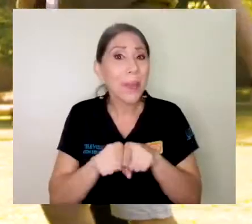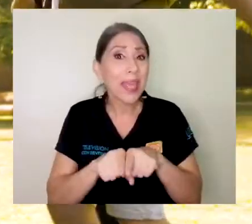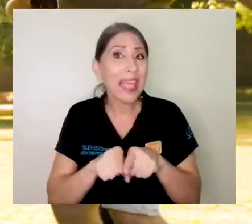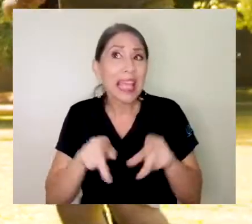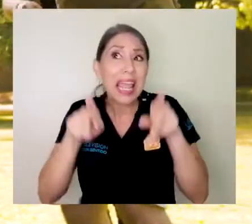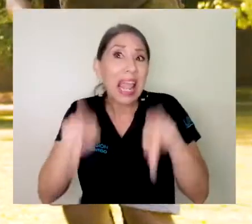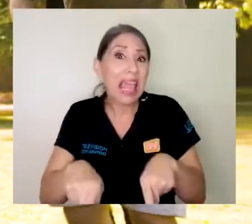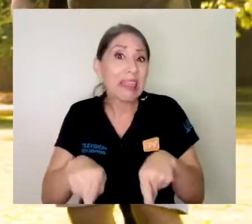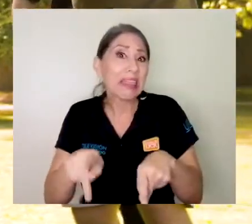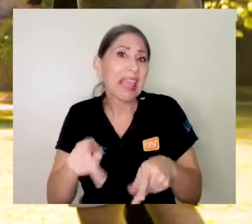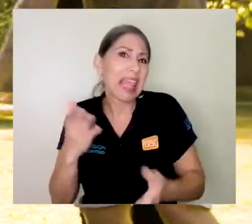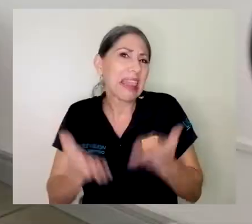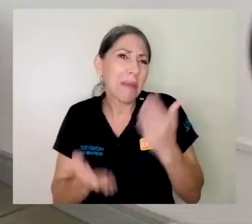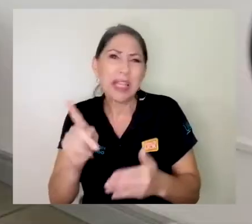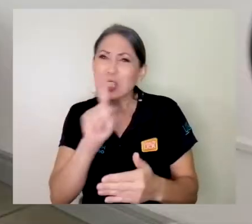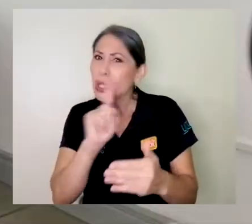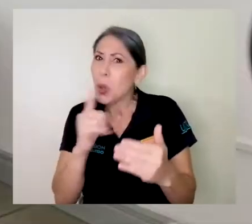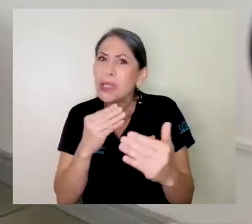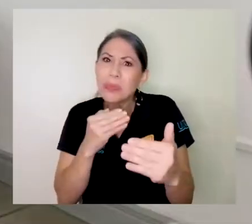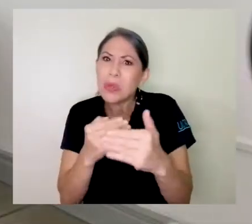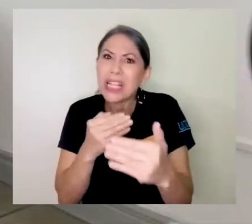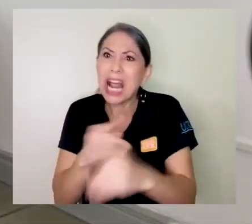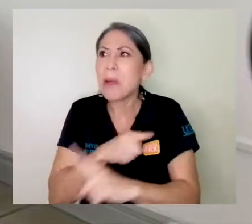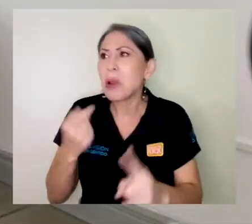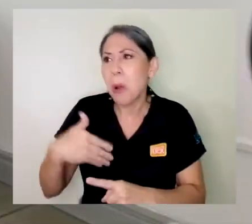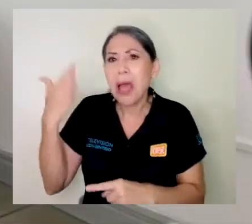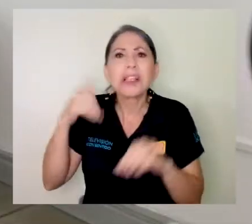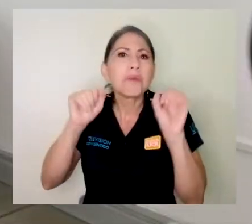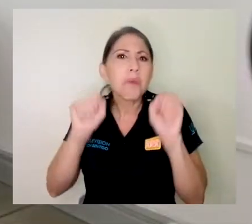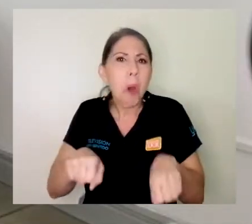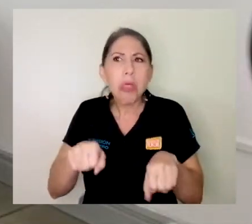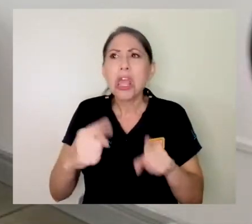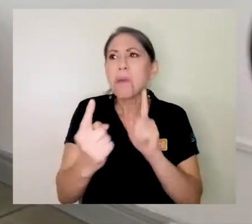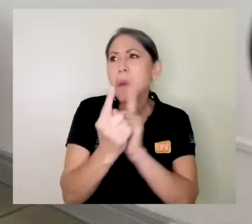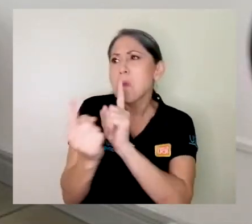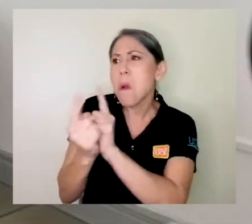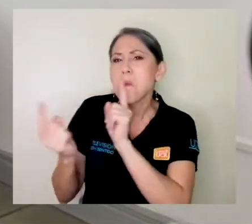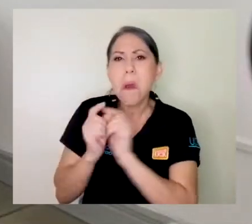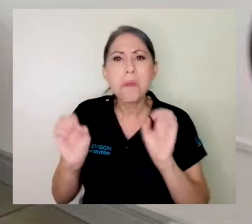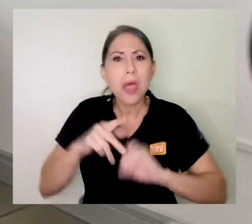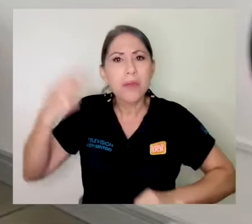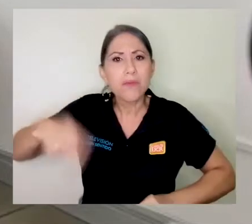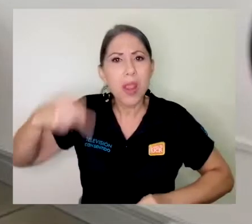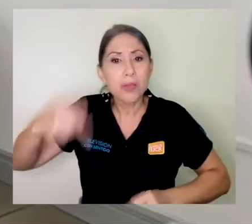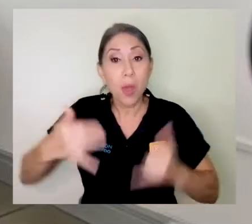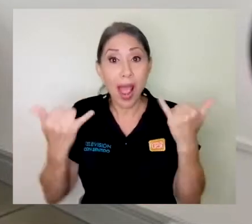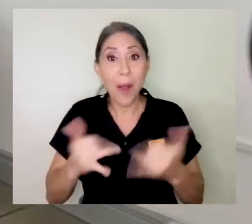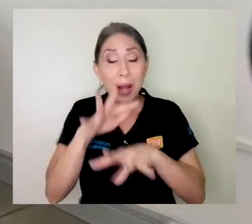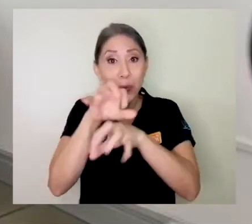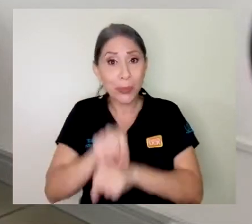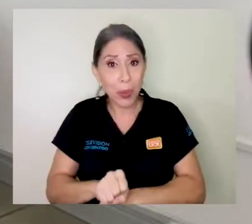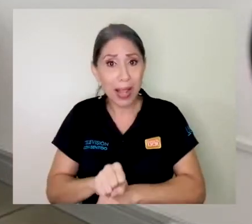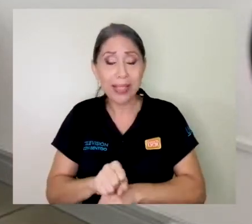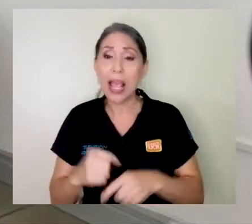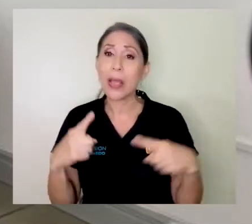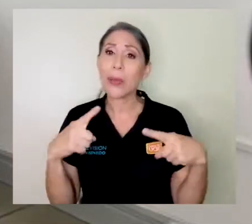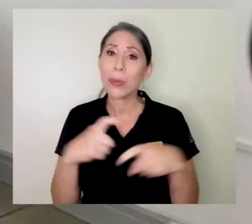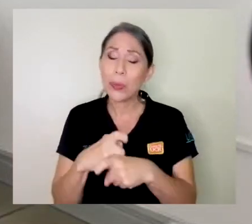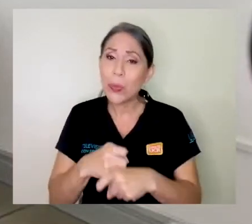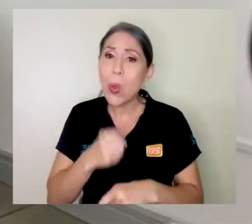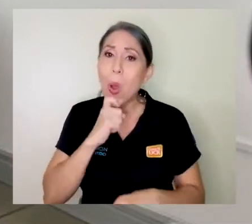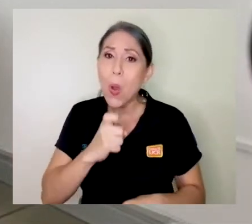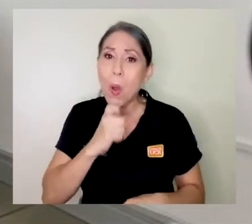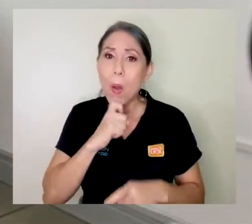cercana, pero que antes podía verse sin ningún riesgo ni nada por el estilo. Acostumbrarse a esto ha sido complicado,